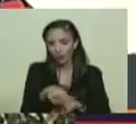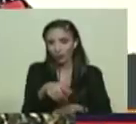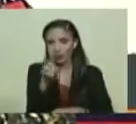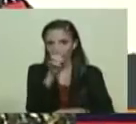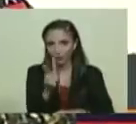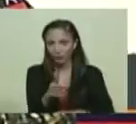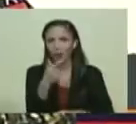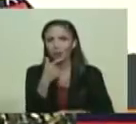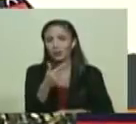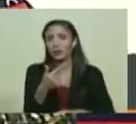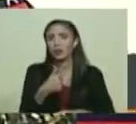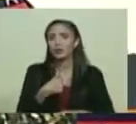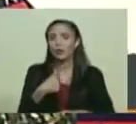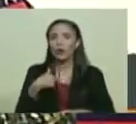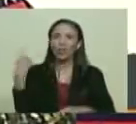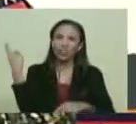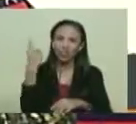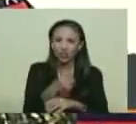dicen que yo soy un dictador,